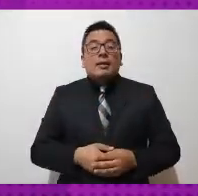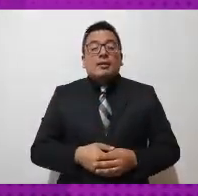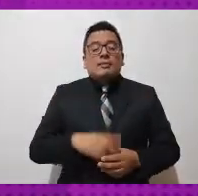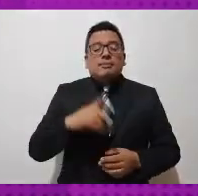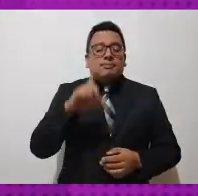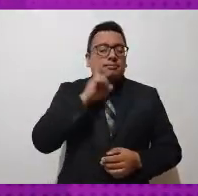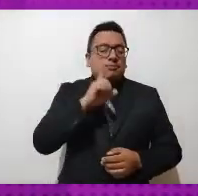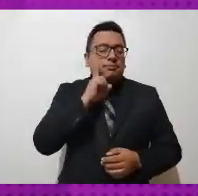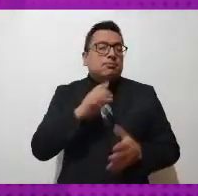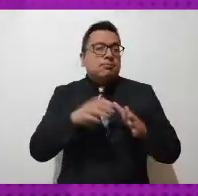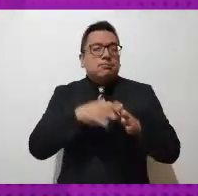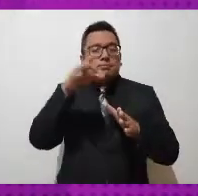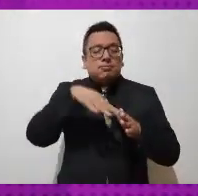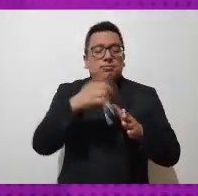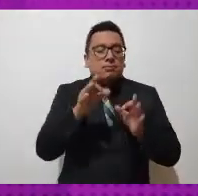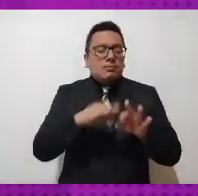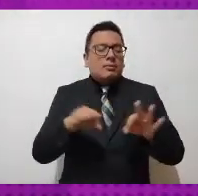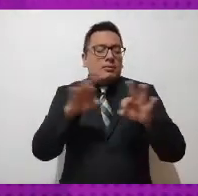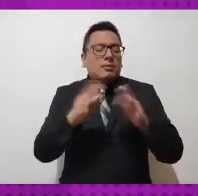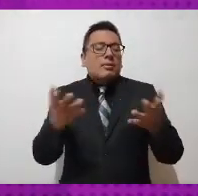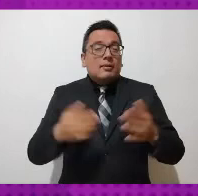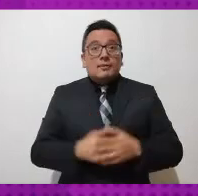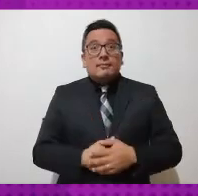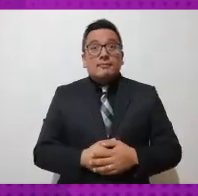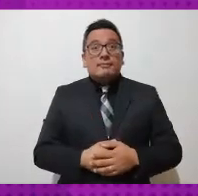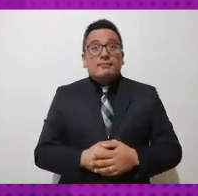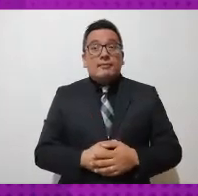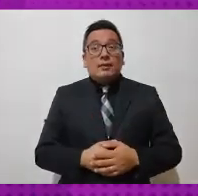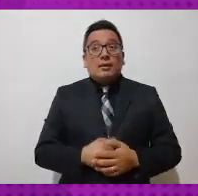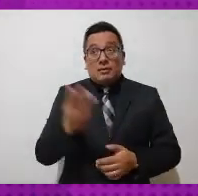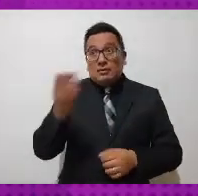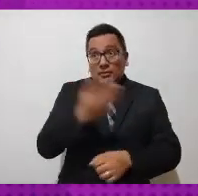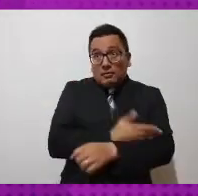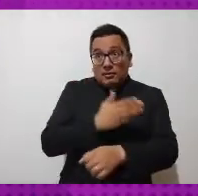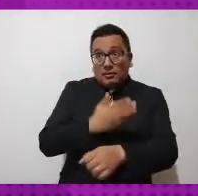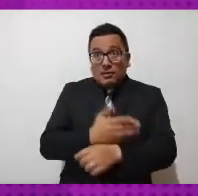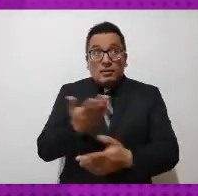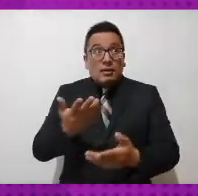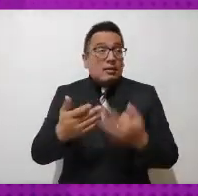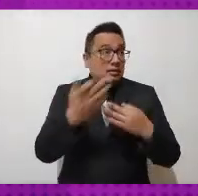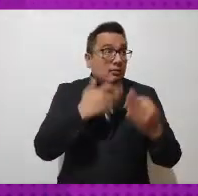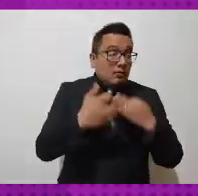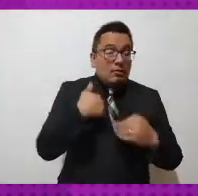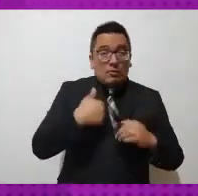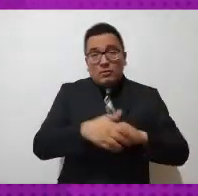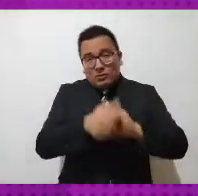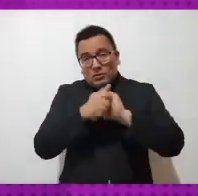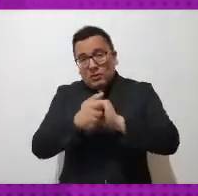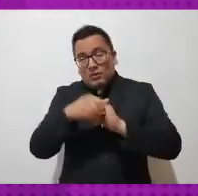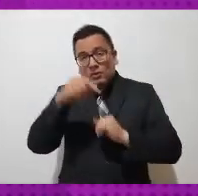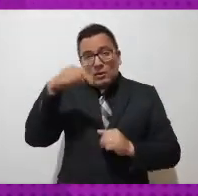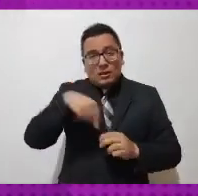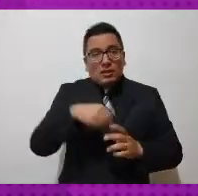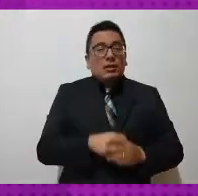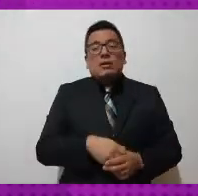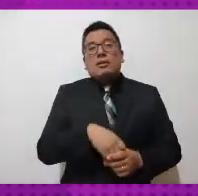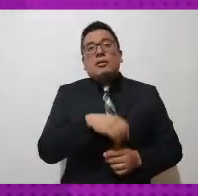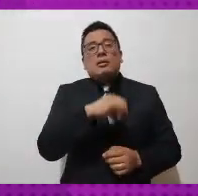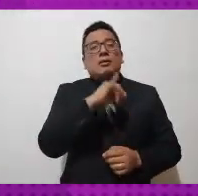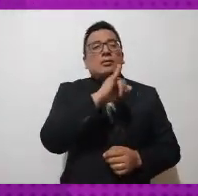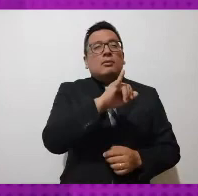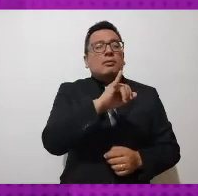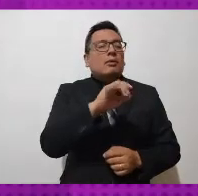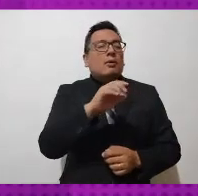el voto y la relevancia que tiene. Reciban ustedes, compañeras, y la amable audiencia, un saludo desde el Instituto Estatal Electoral de